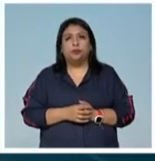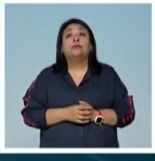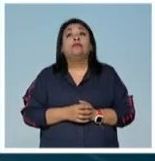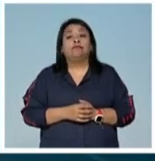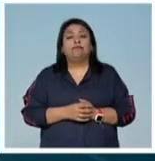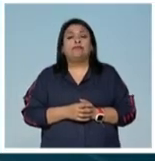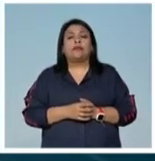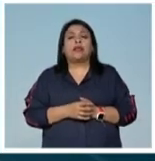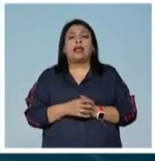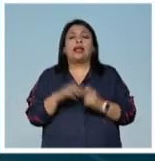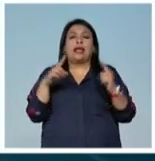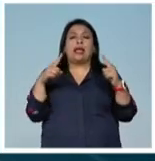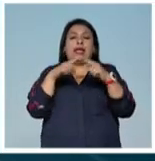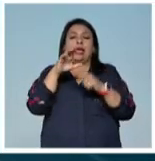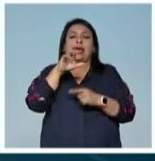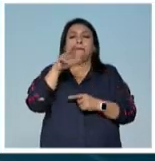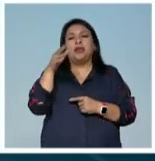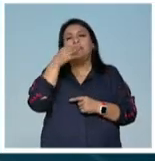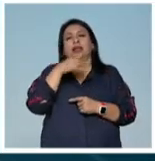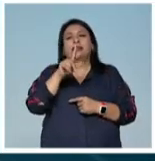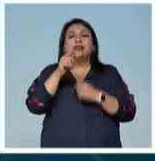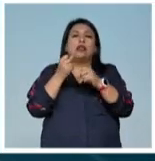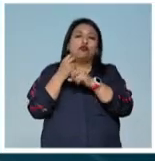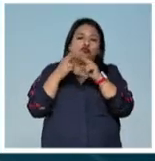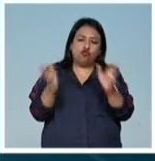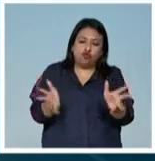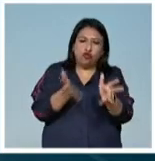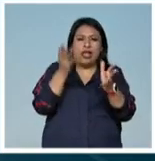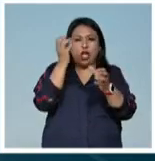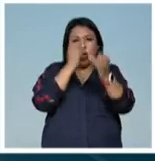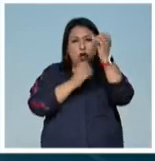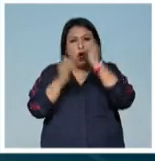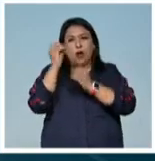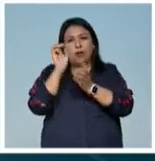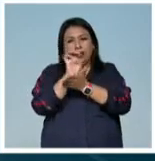La capilla celebra 7 décadas de impulsar la creación escénica.